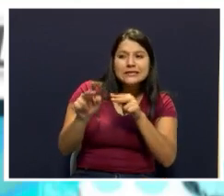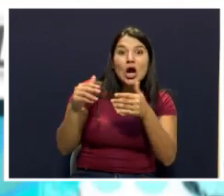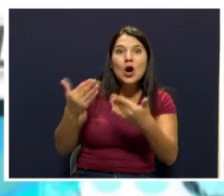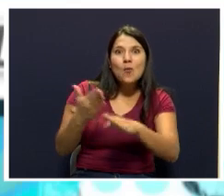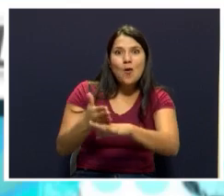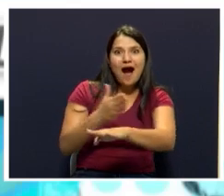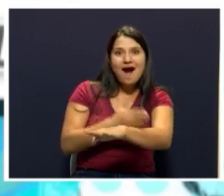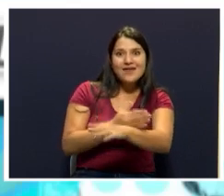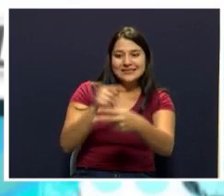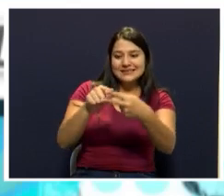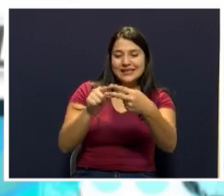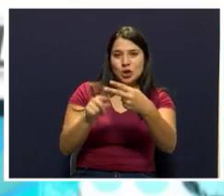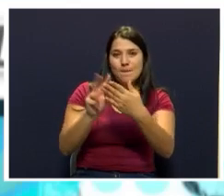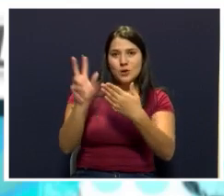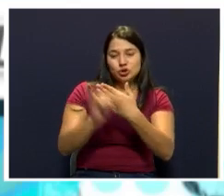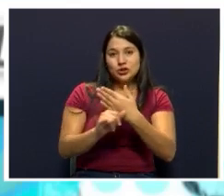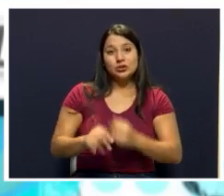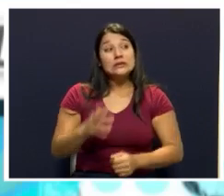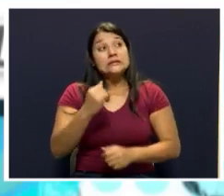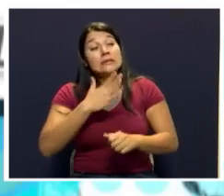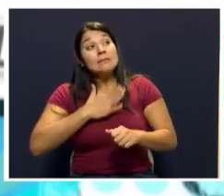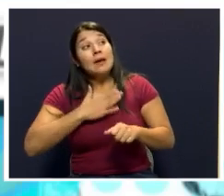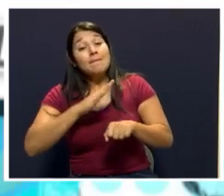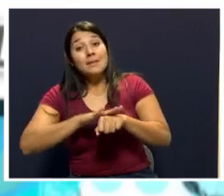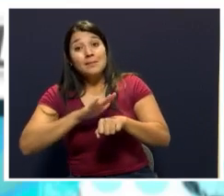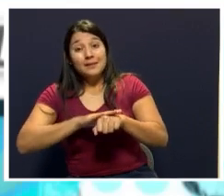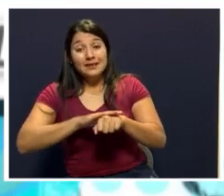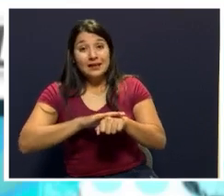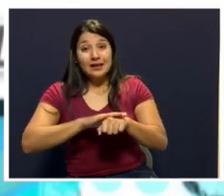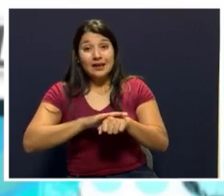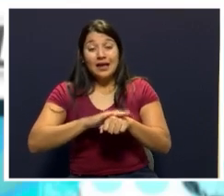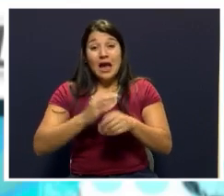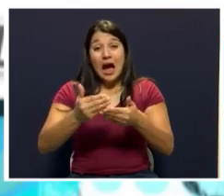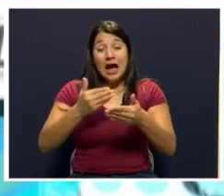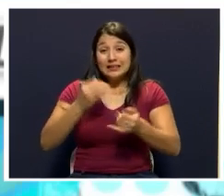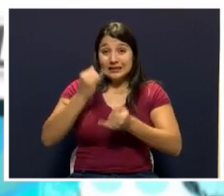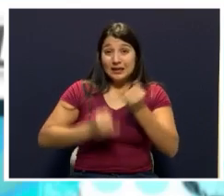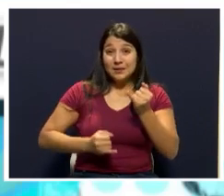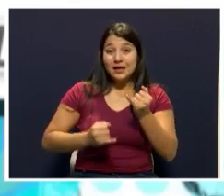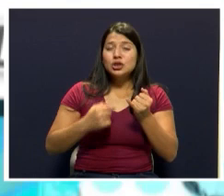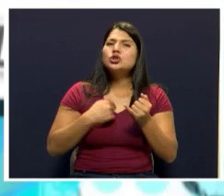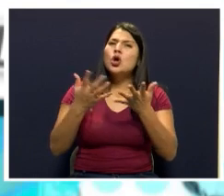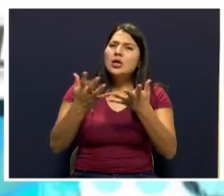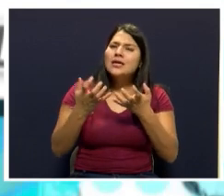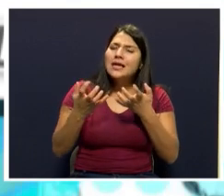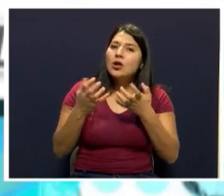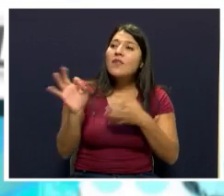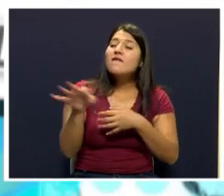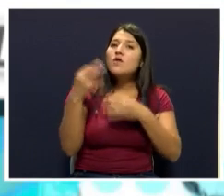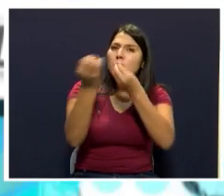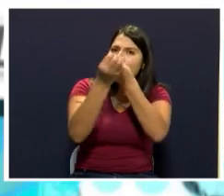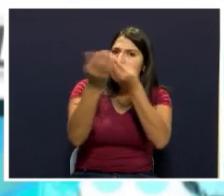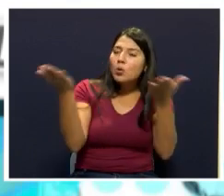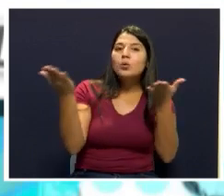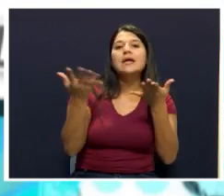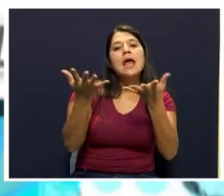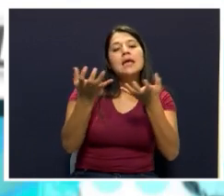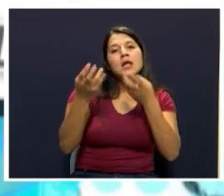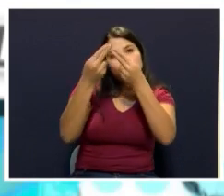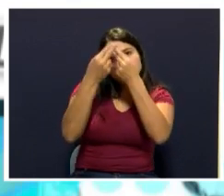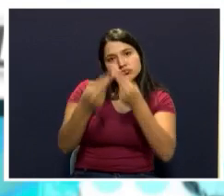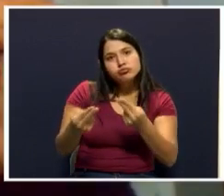de estos dos proyectos. Si me permite, don Ernesto, antes de despedirme, quisiera aquí públicamente rendir un